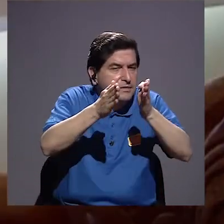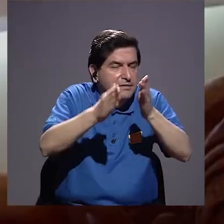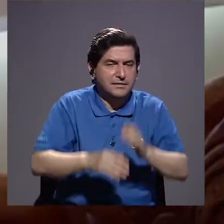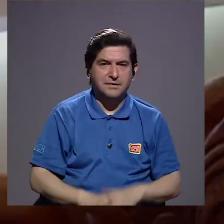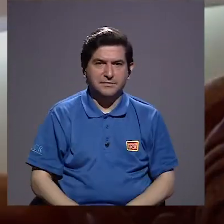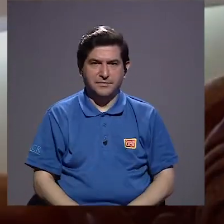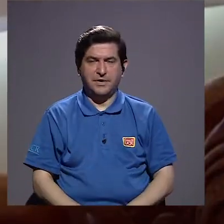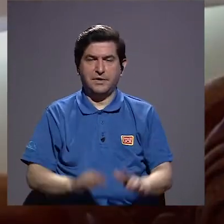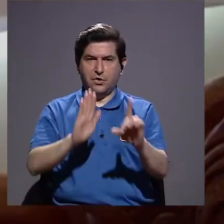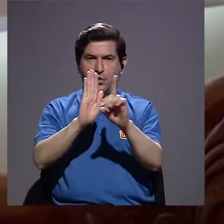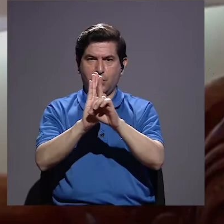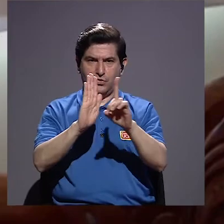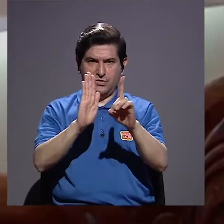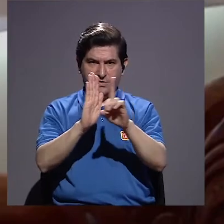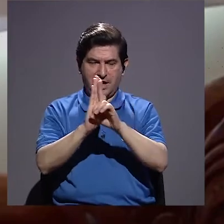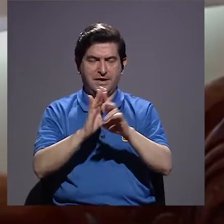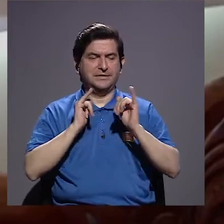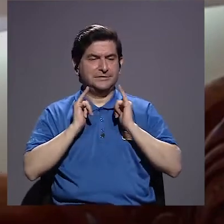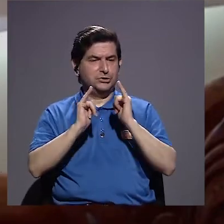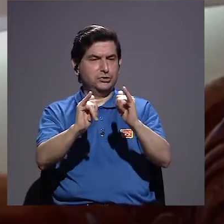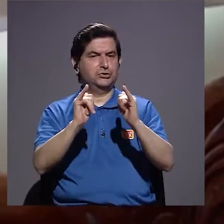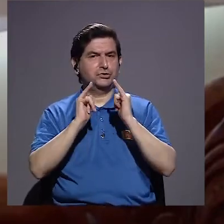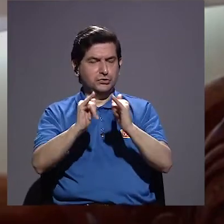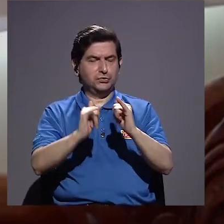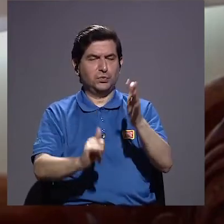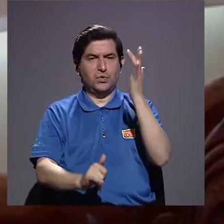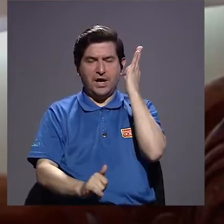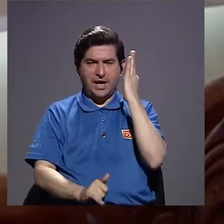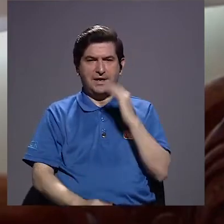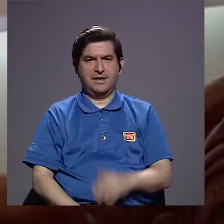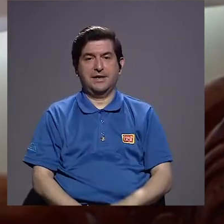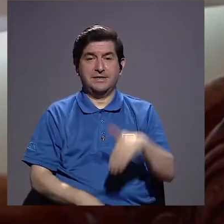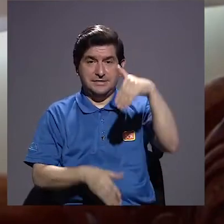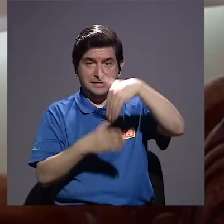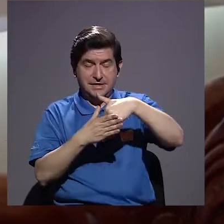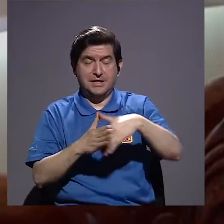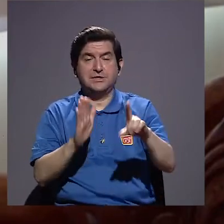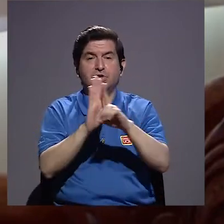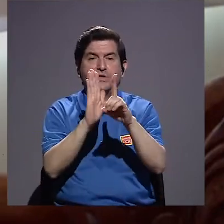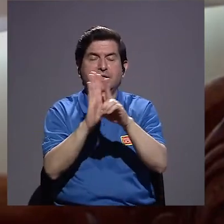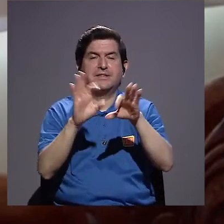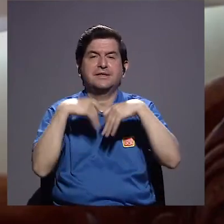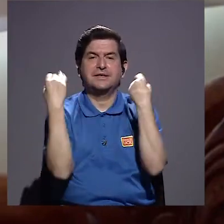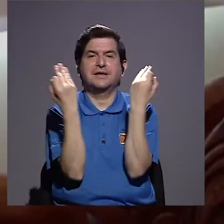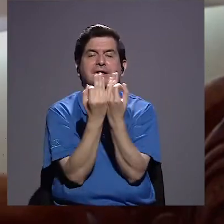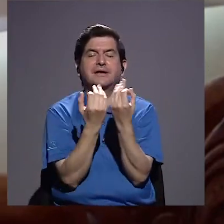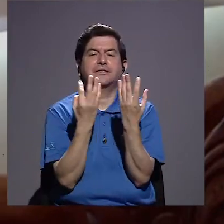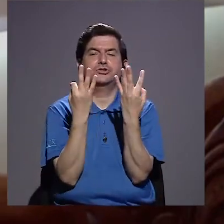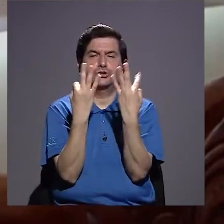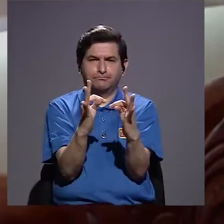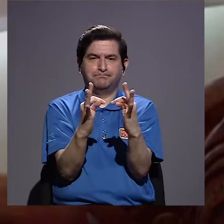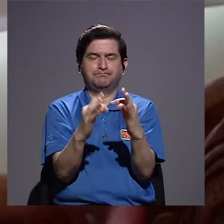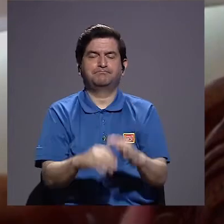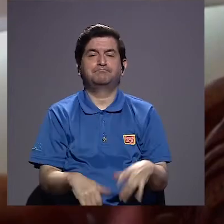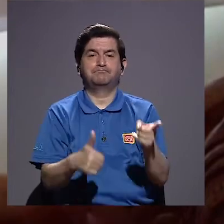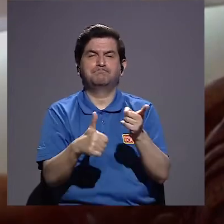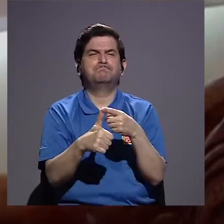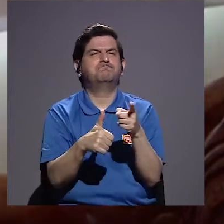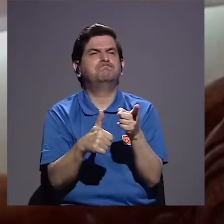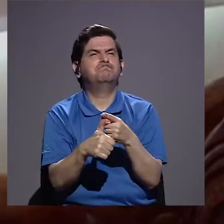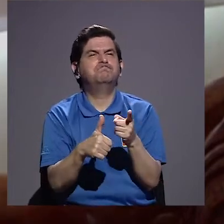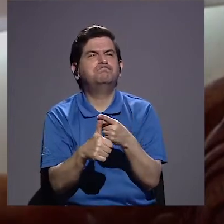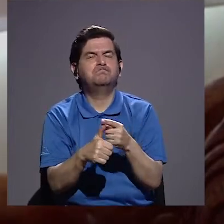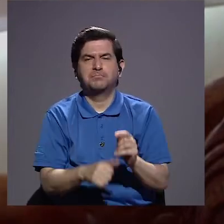lucha por los derechos iguales de la mujer en el derecho de familia. Esa fue el